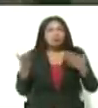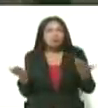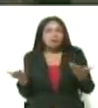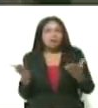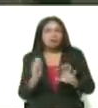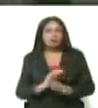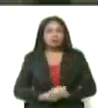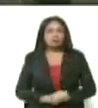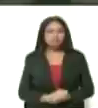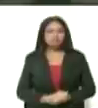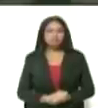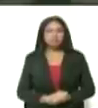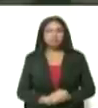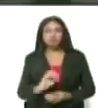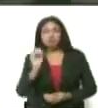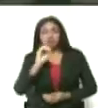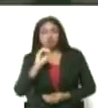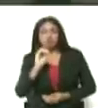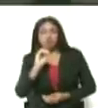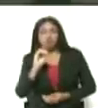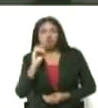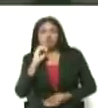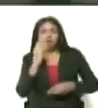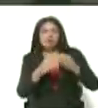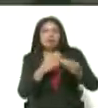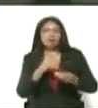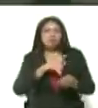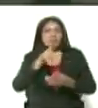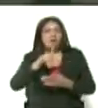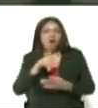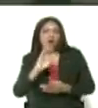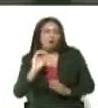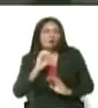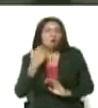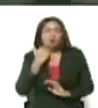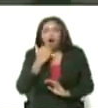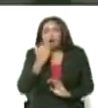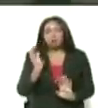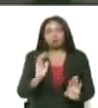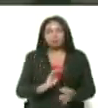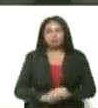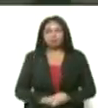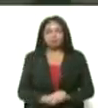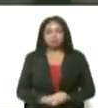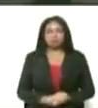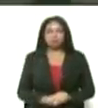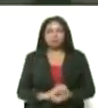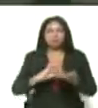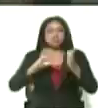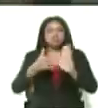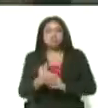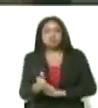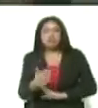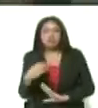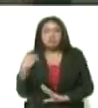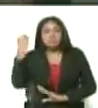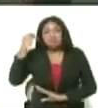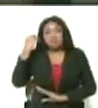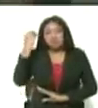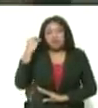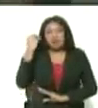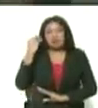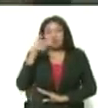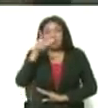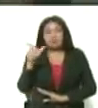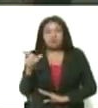esté contagiada o que haya realizado algún viaje reciente. Por lo tanto, se presume que es un